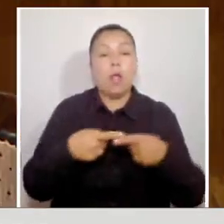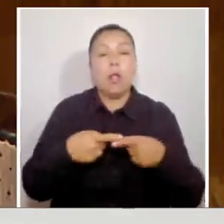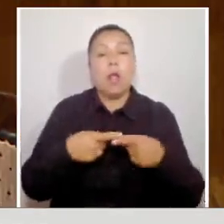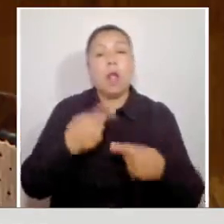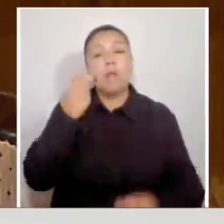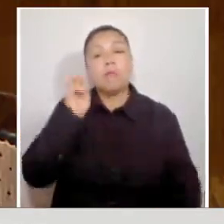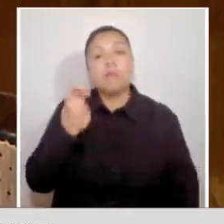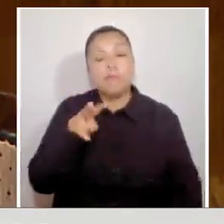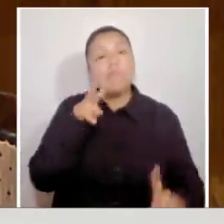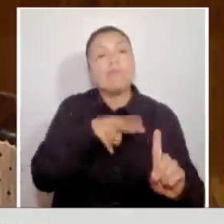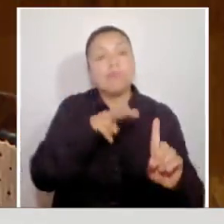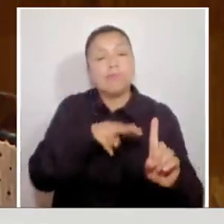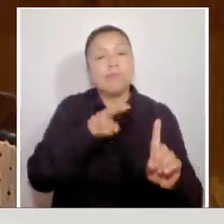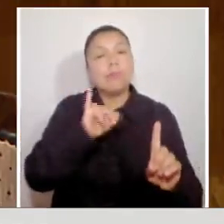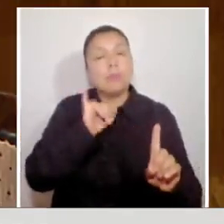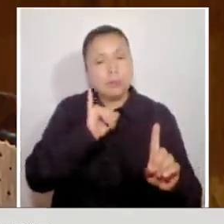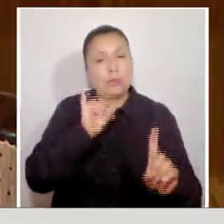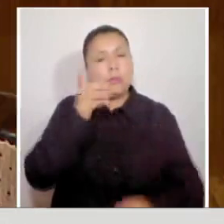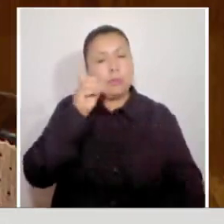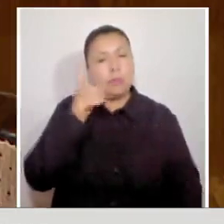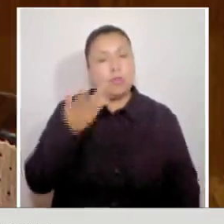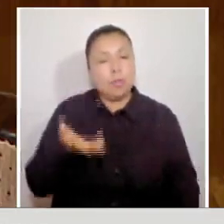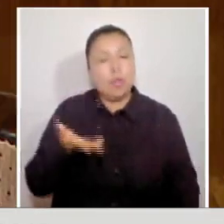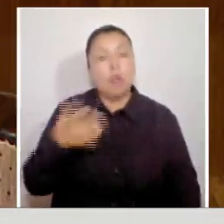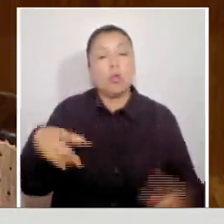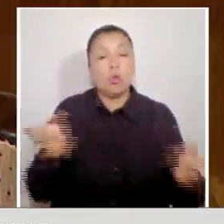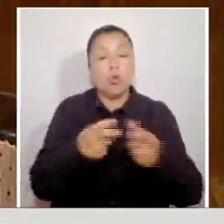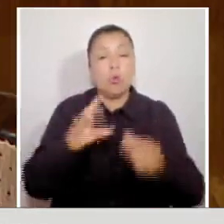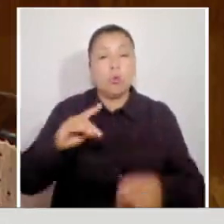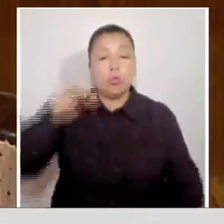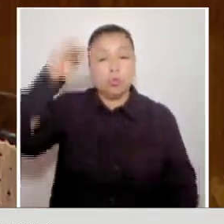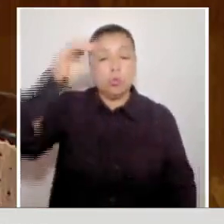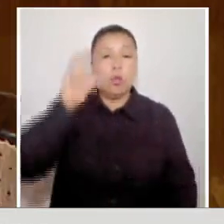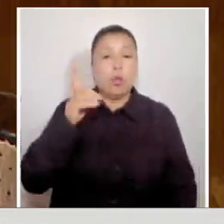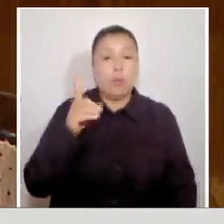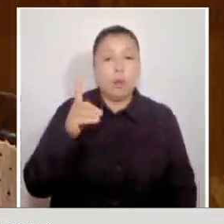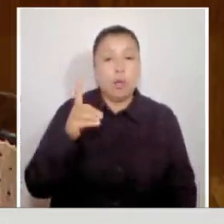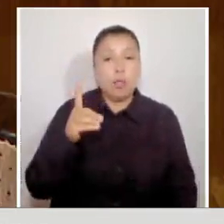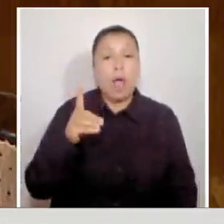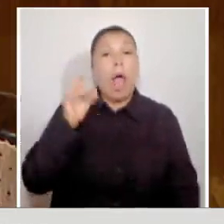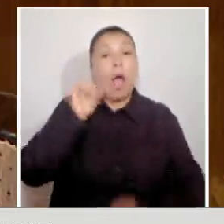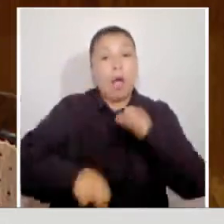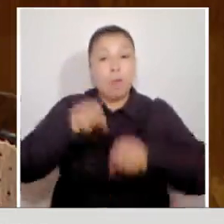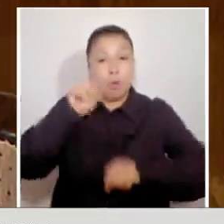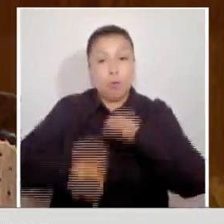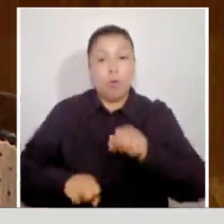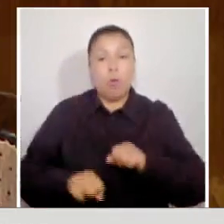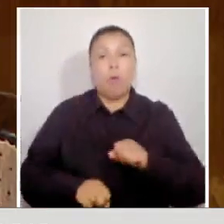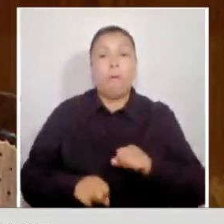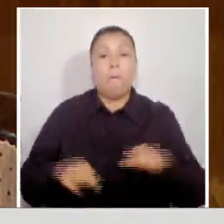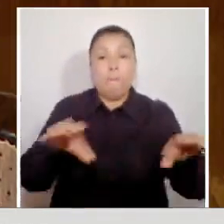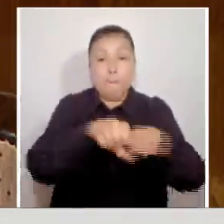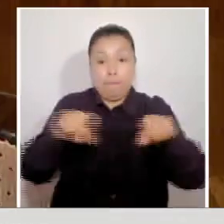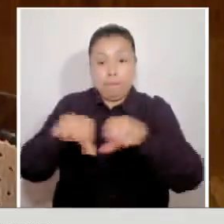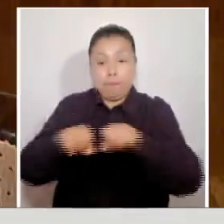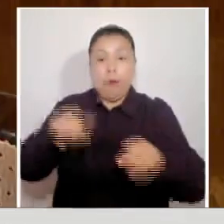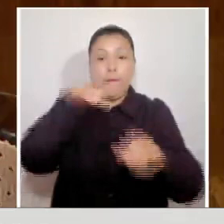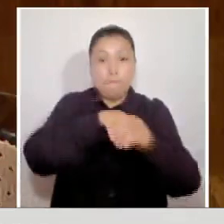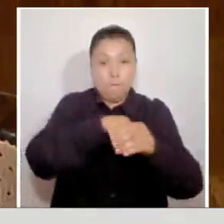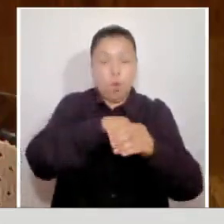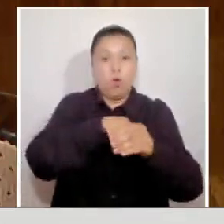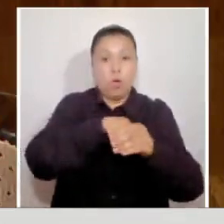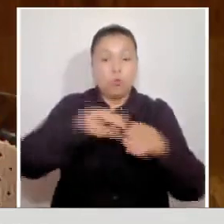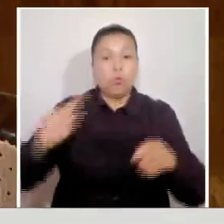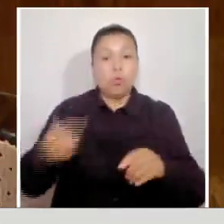discapacidad es así como esta comisión de personas mayores y discapacidad aprobó por unanimidad tanto la votación general como